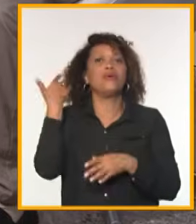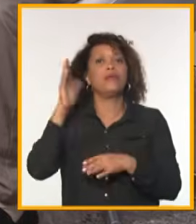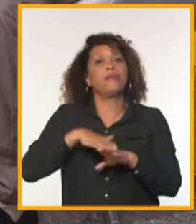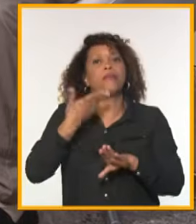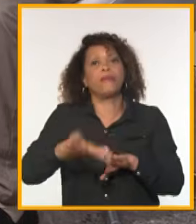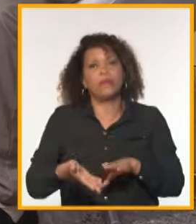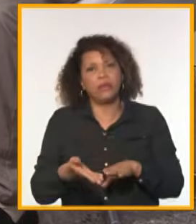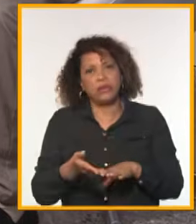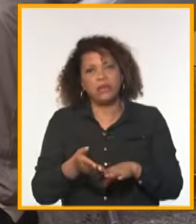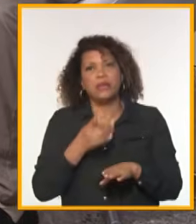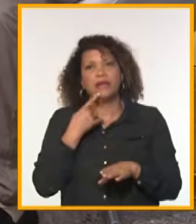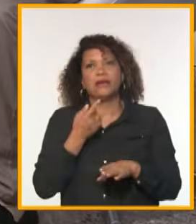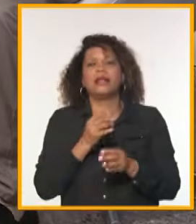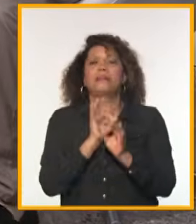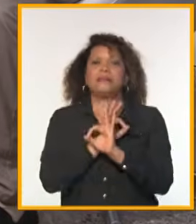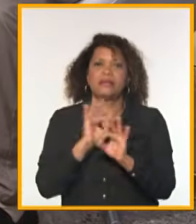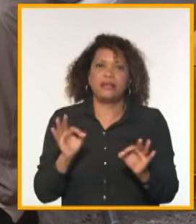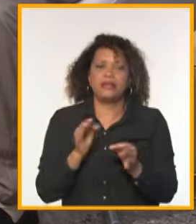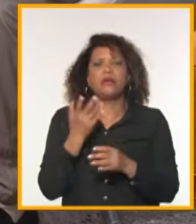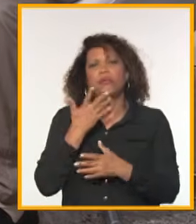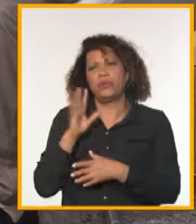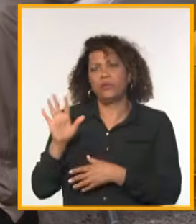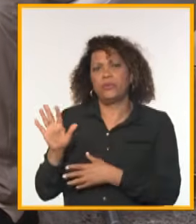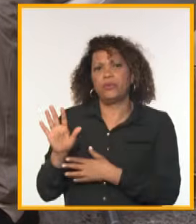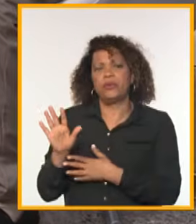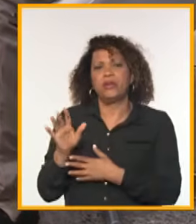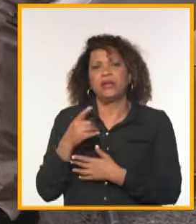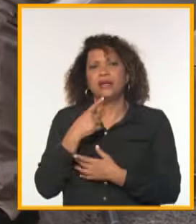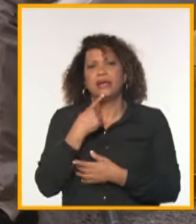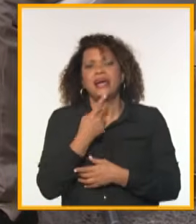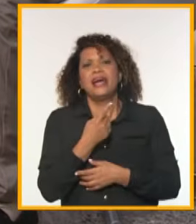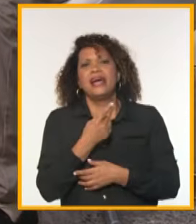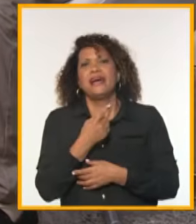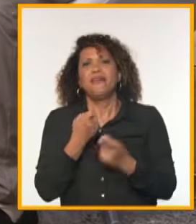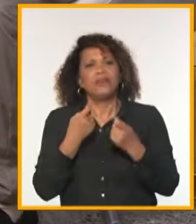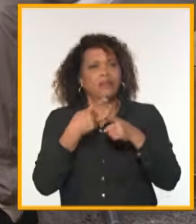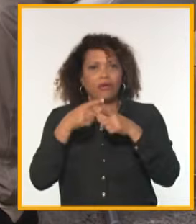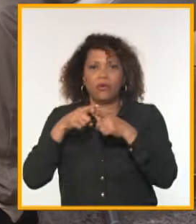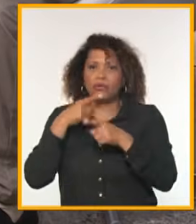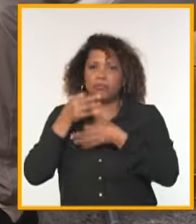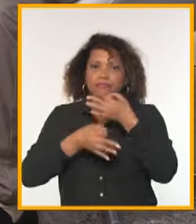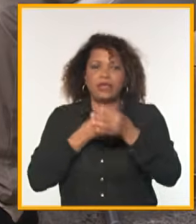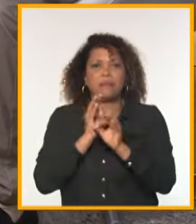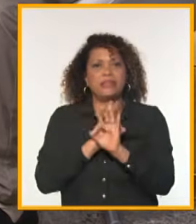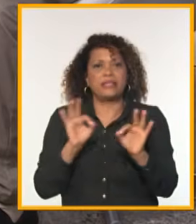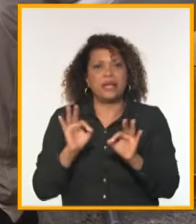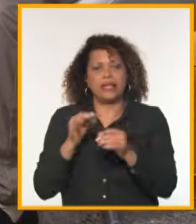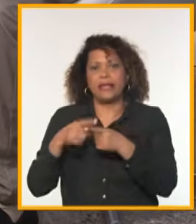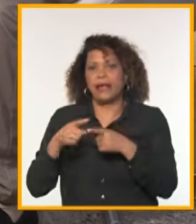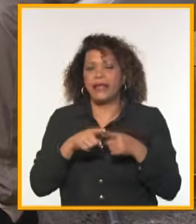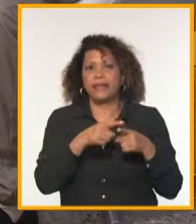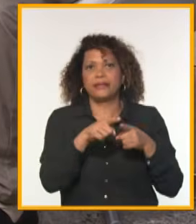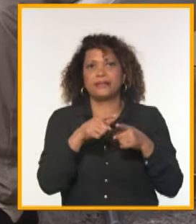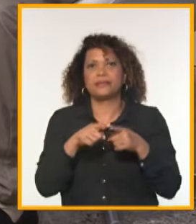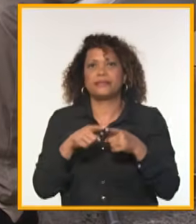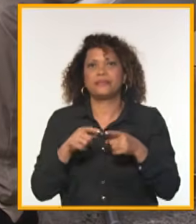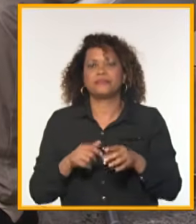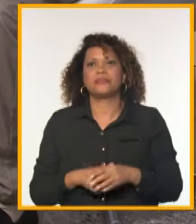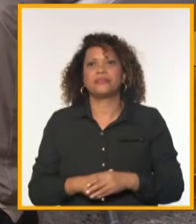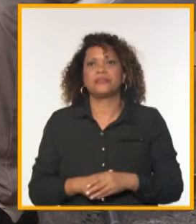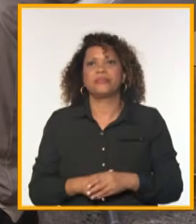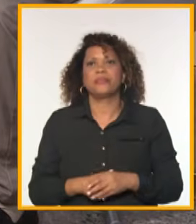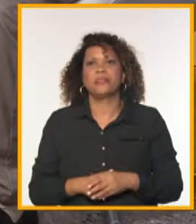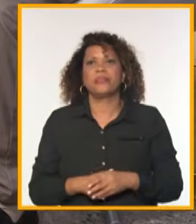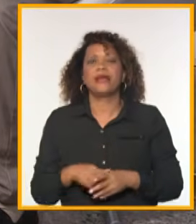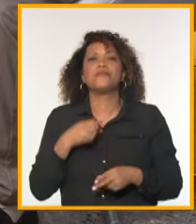tengo que hacer especialidad. Sí, perdón. Ahí hablaron de, faltaron cosas por decir de mis especialidades y todo lo demás, pero bueno. Farmacología, es la principal. A ver,